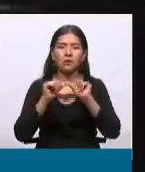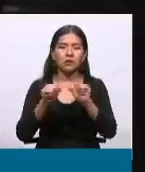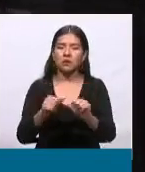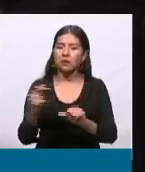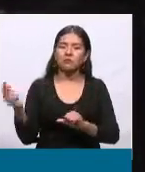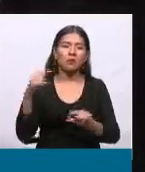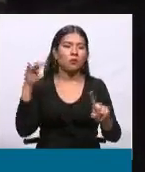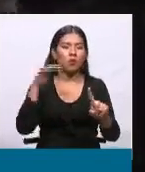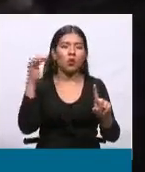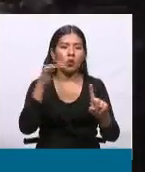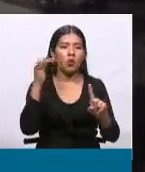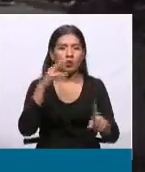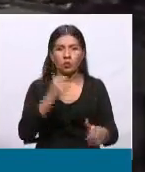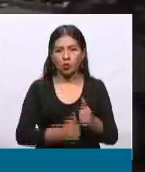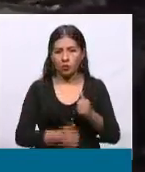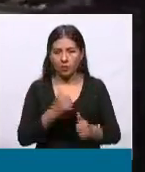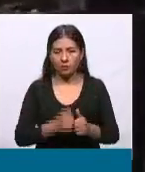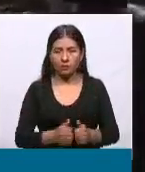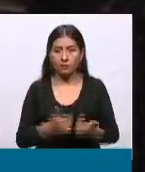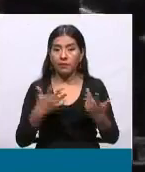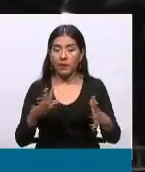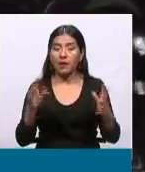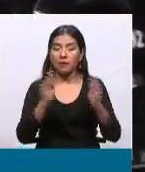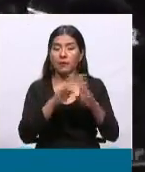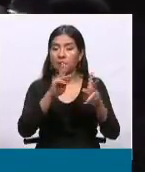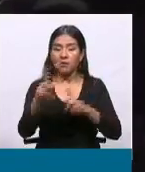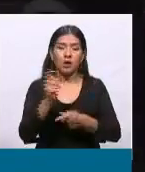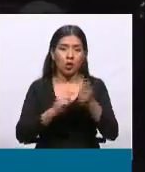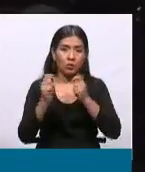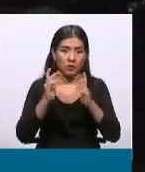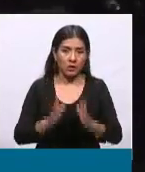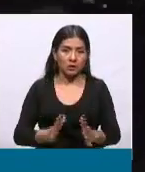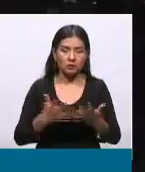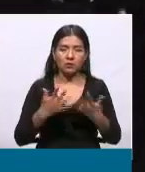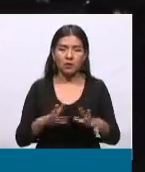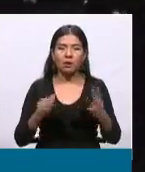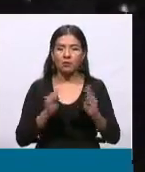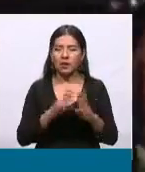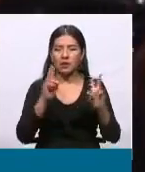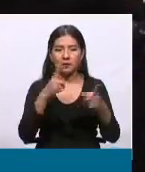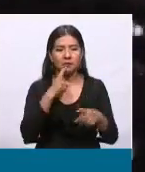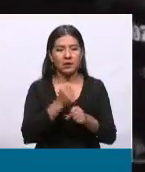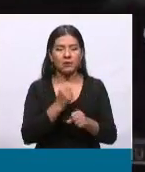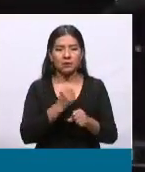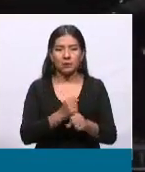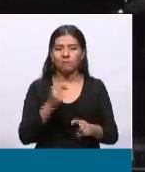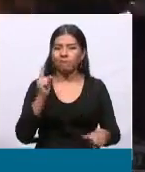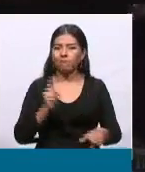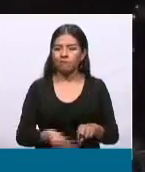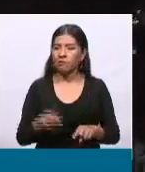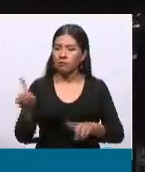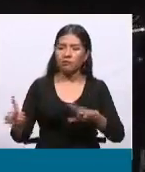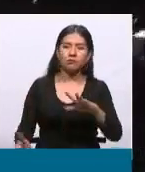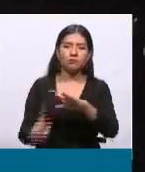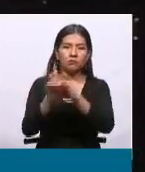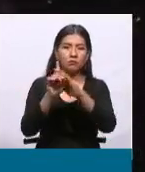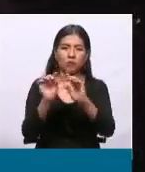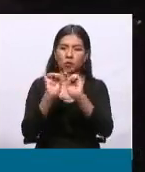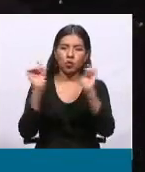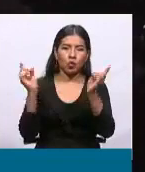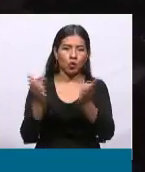tarde. Bueno, los comerciantes, pues, trabajan. En eso aparecieron